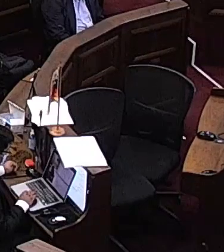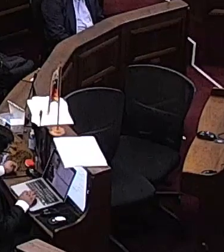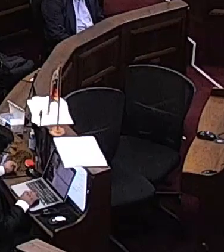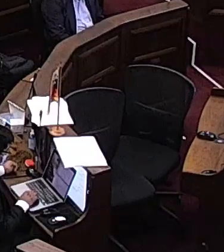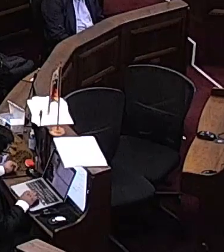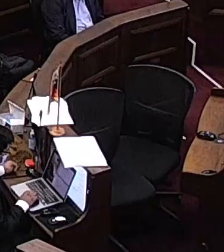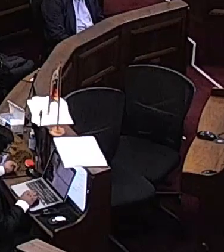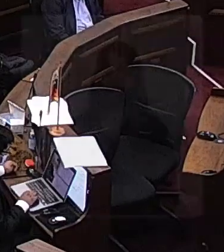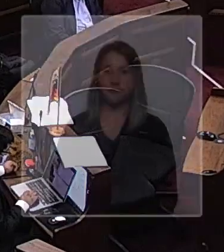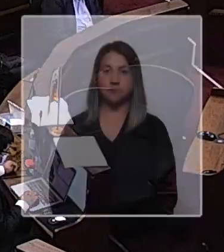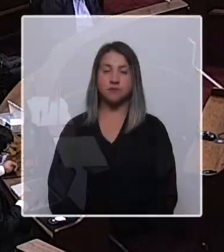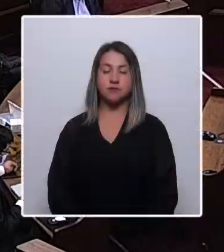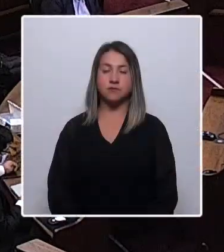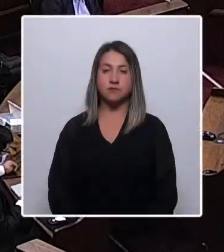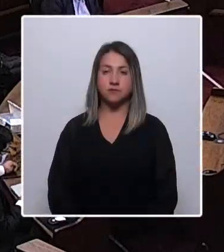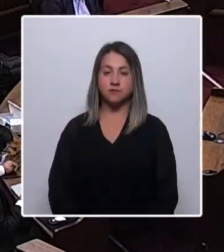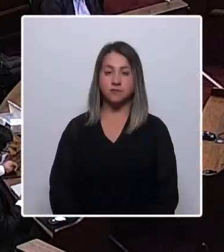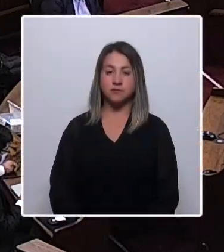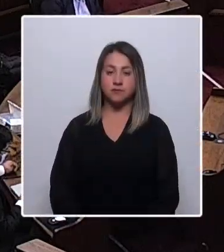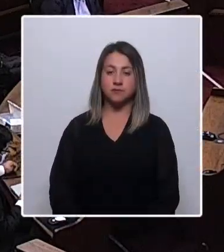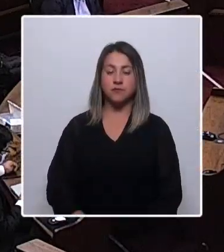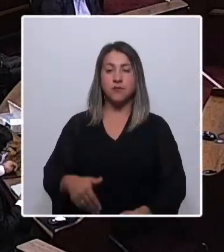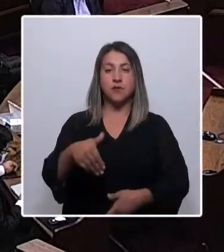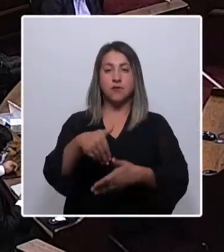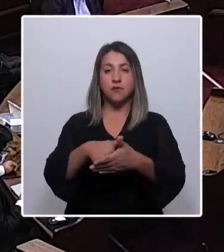¿Han emitido su voto, señoras y señores convencionales?